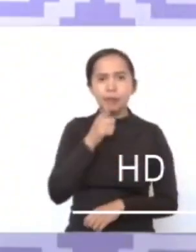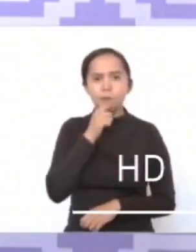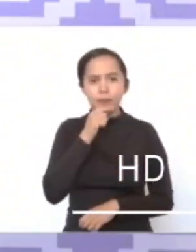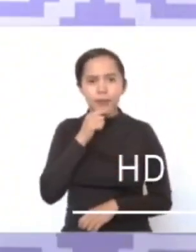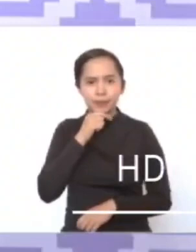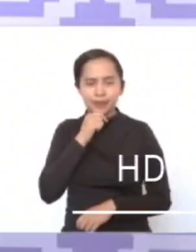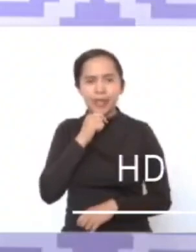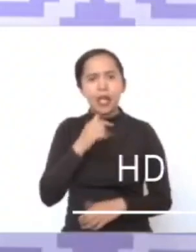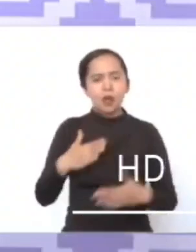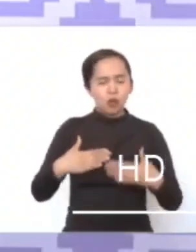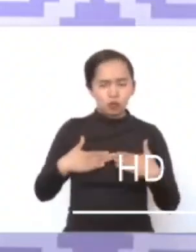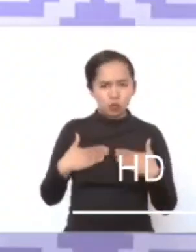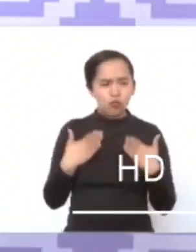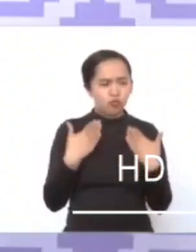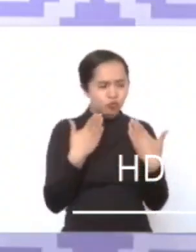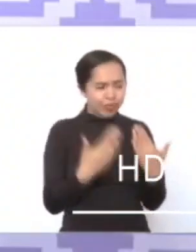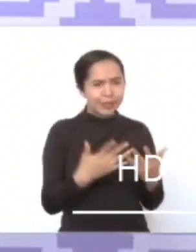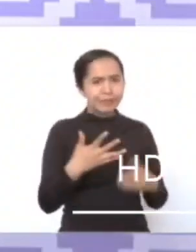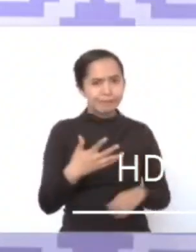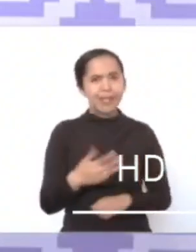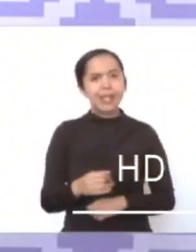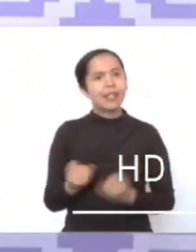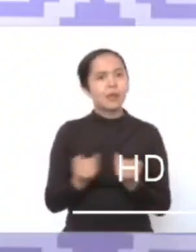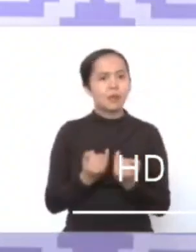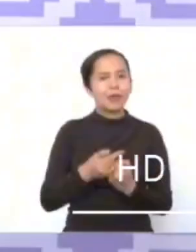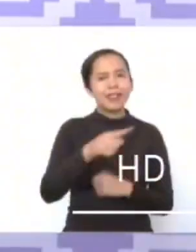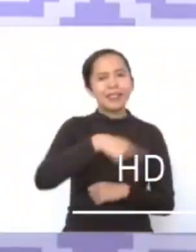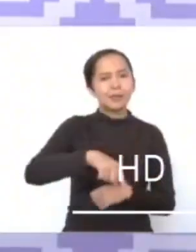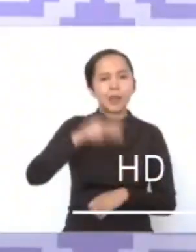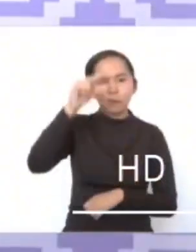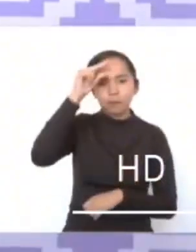policía más confiable y capacitada.